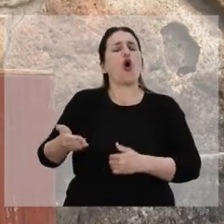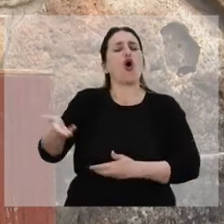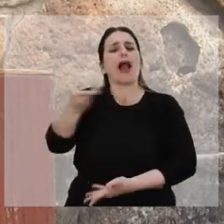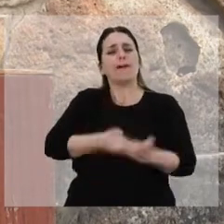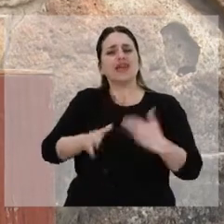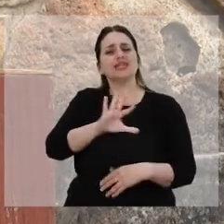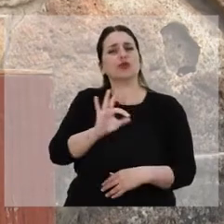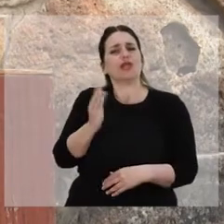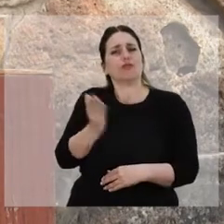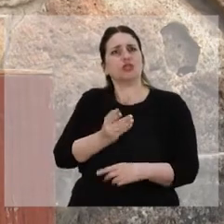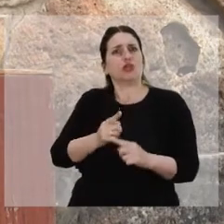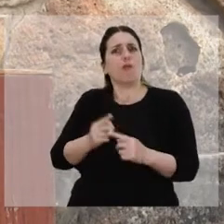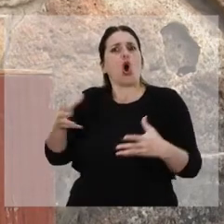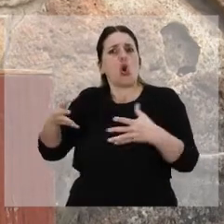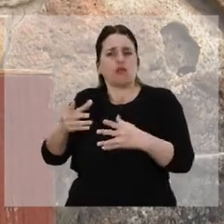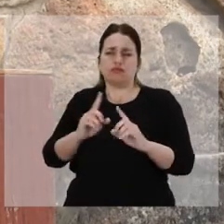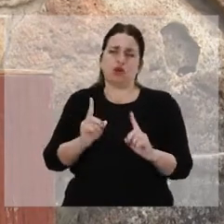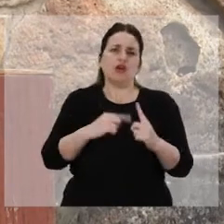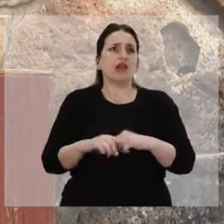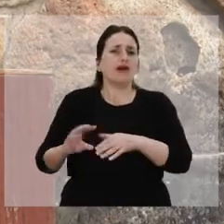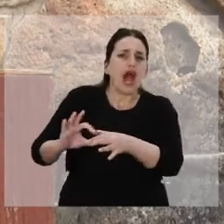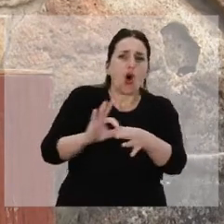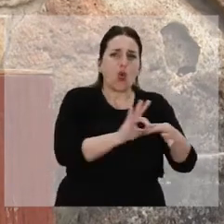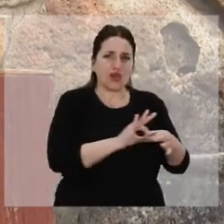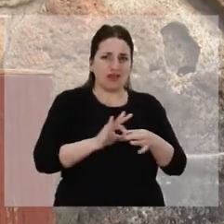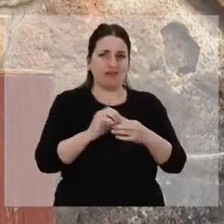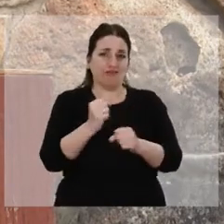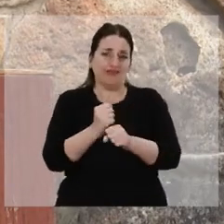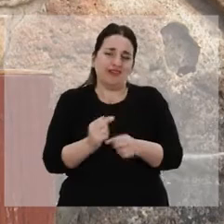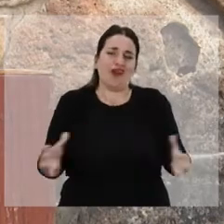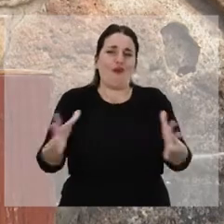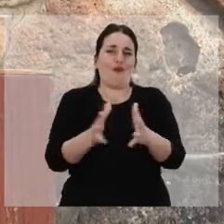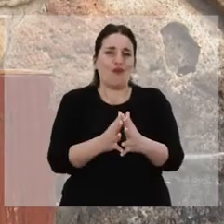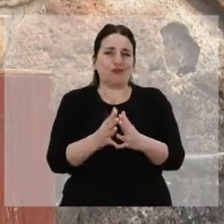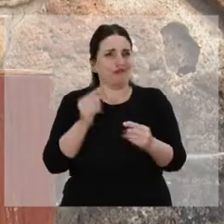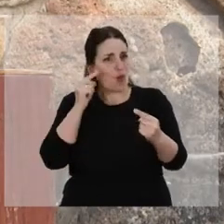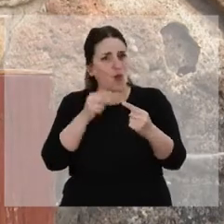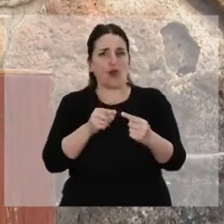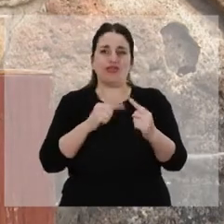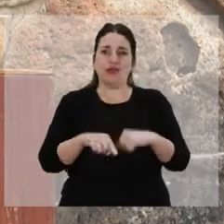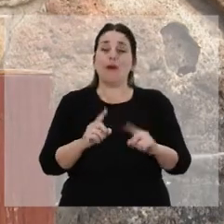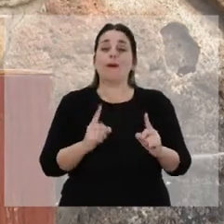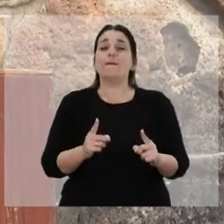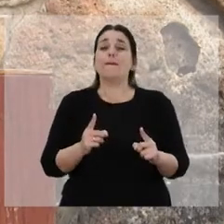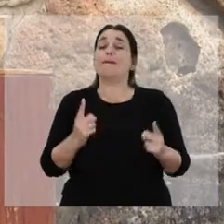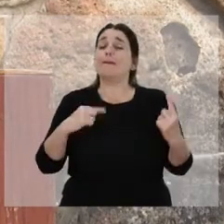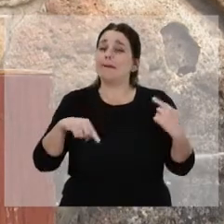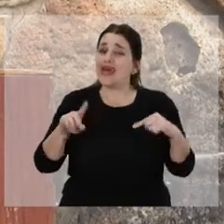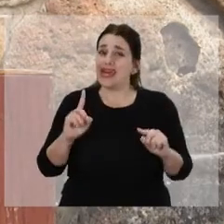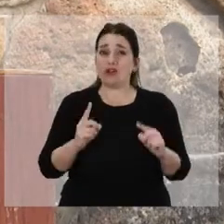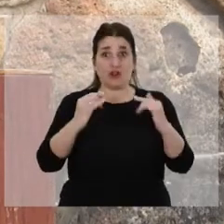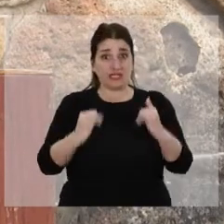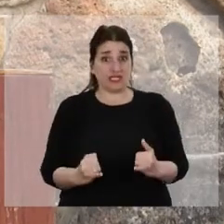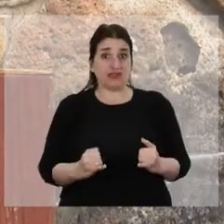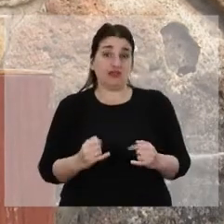por otra, era para unir a los uruguayos, era para unir a los orientales. Pero en eso no quiere decir que uno se